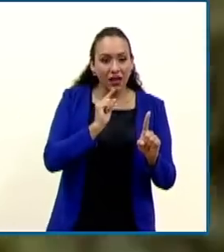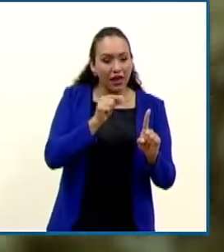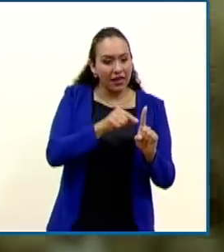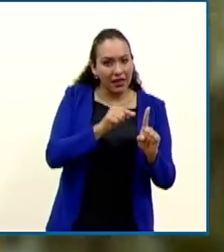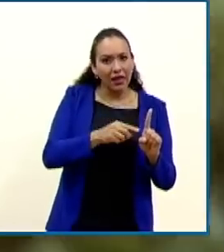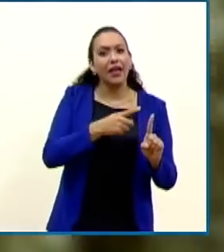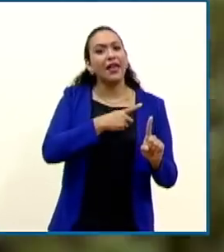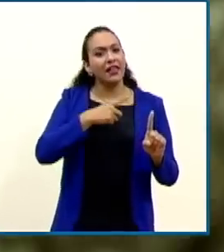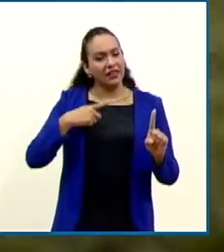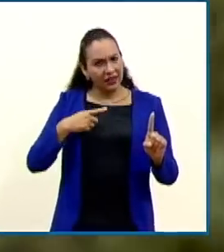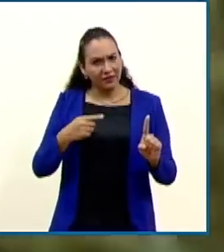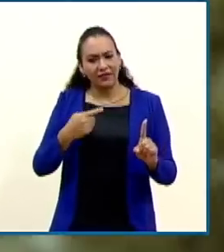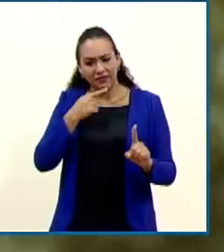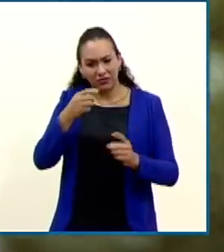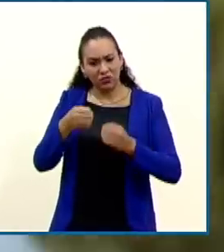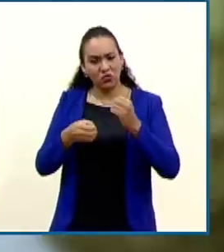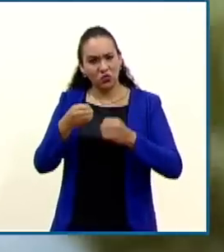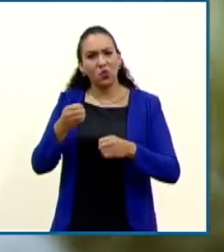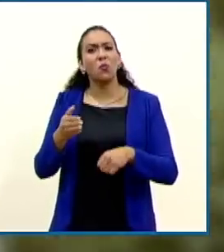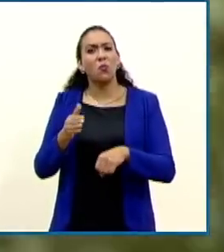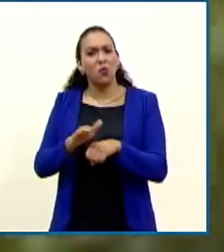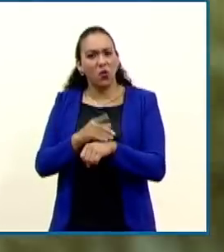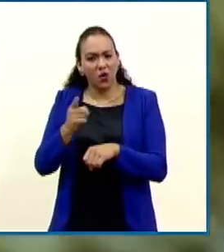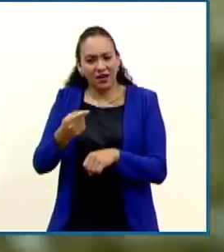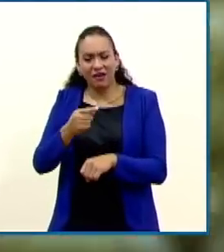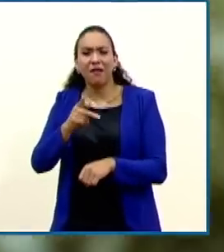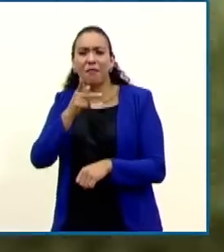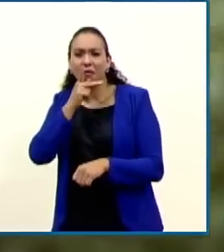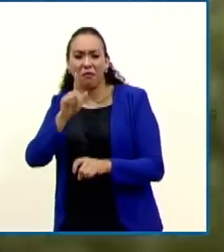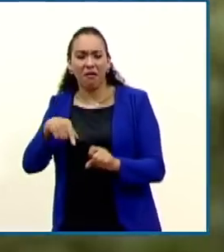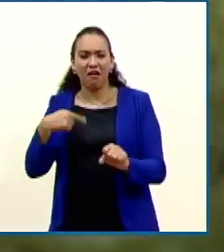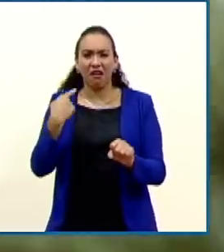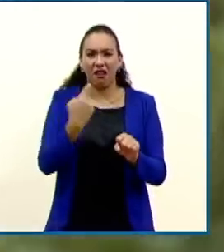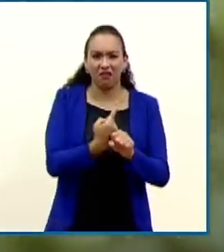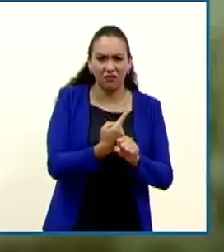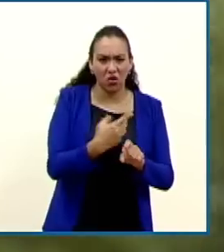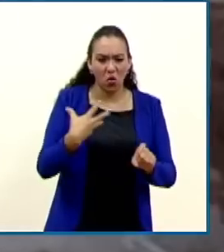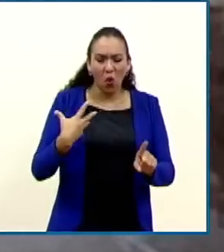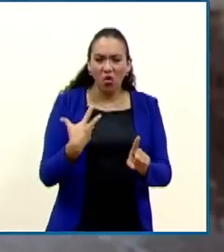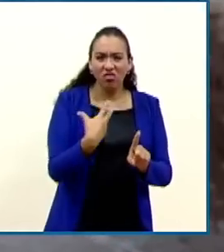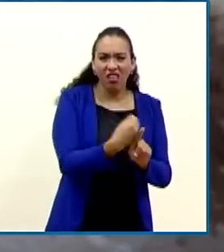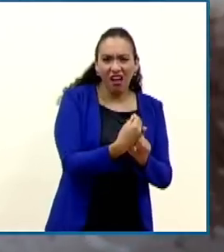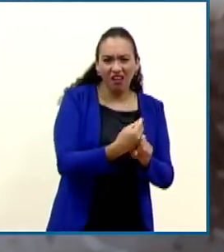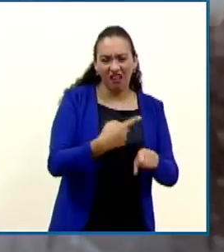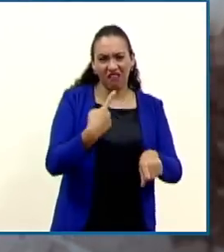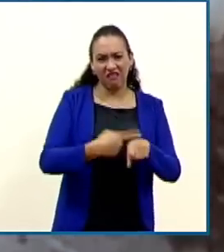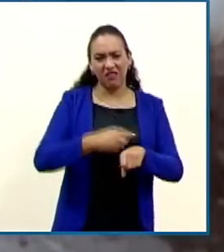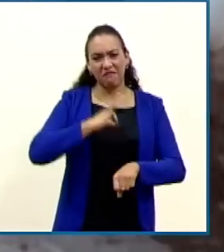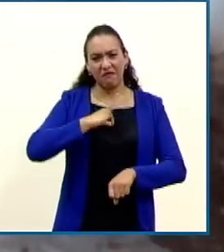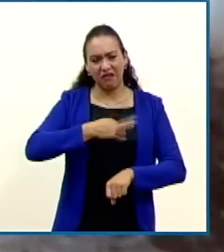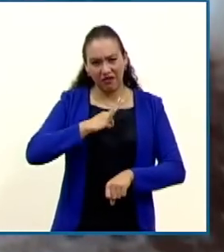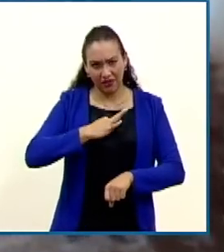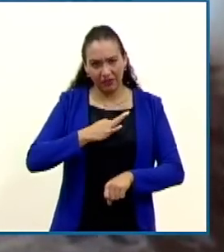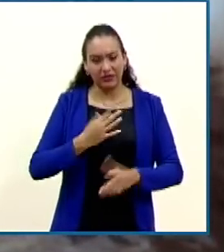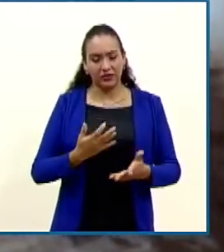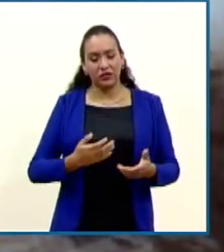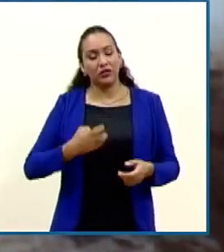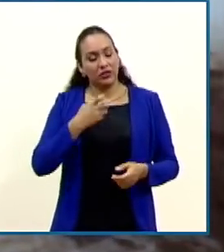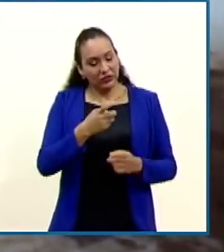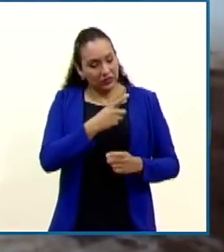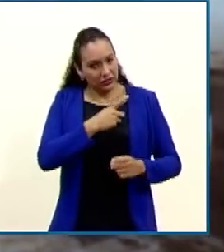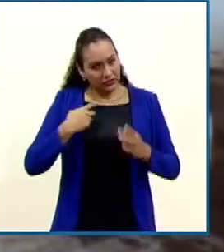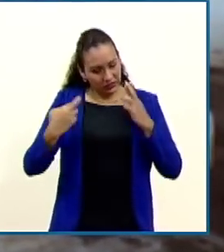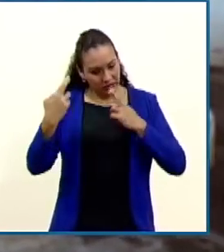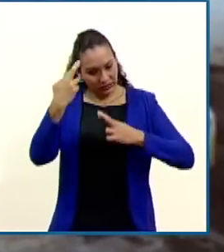los procesos judiciales con las medidas de protección necesarias e involucrarles solo en diligencias estrictamente necesarias